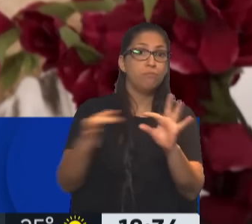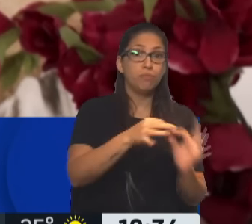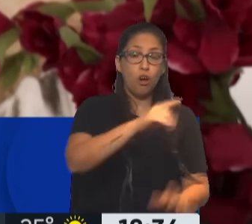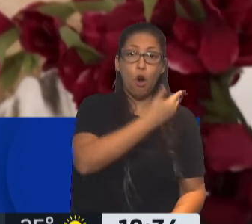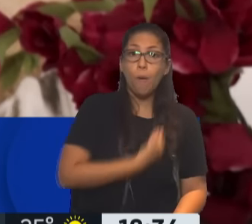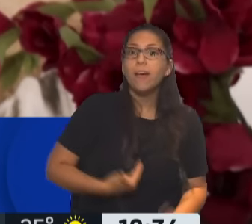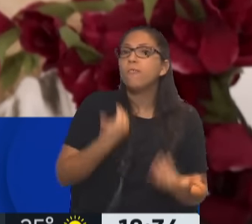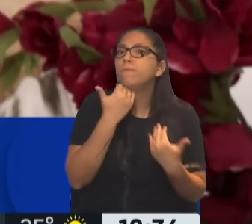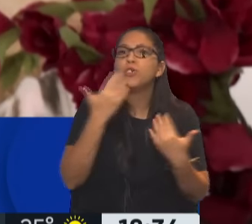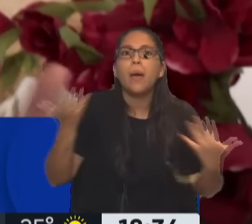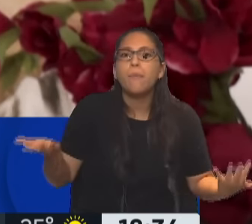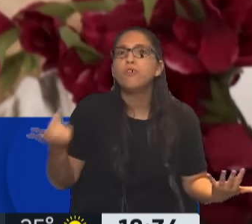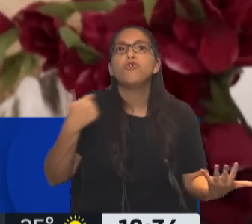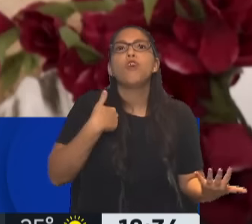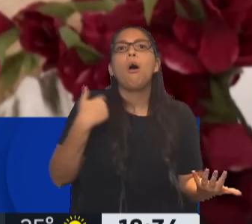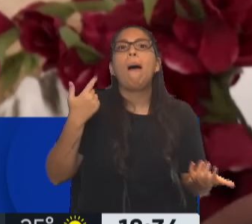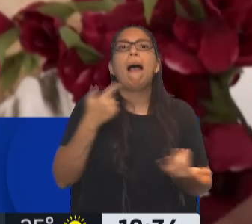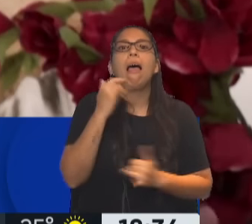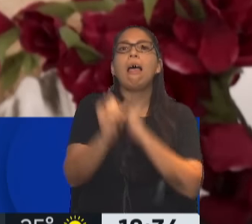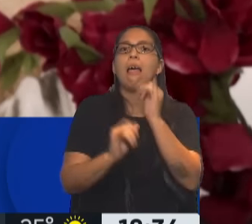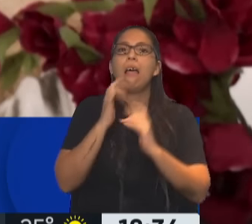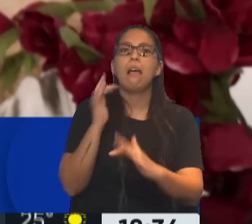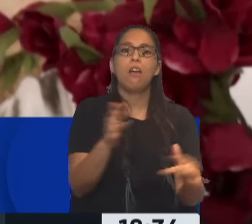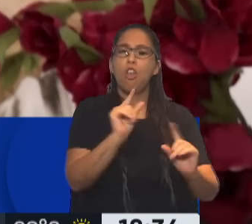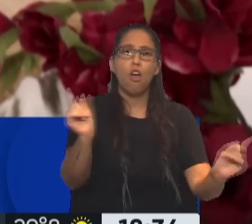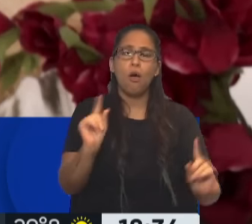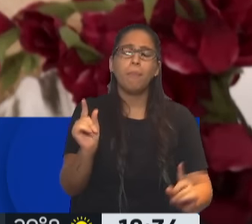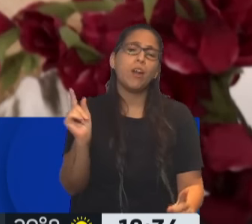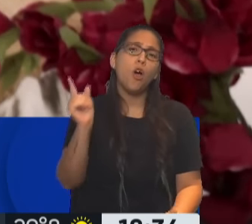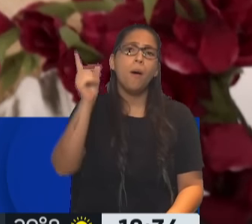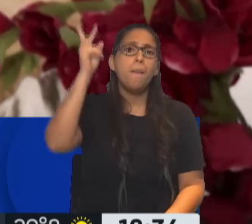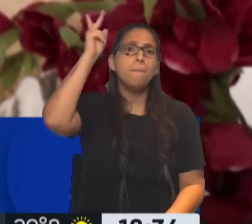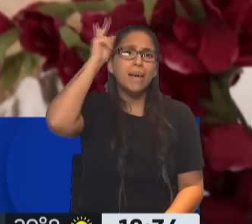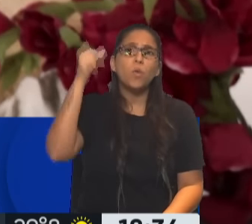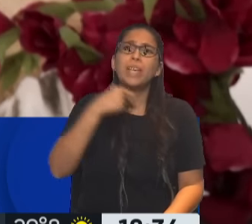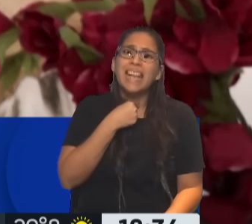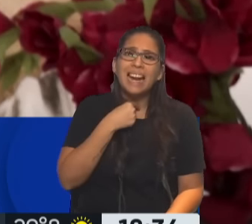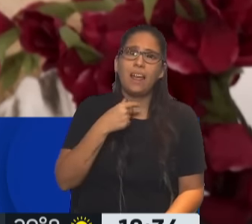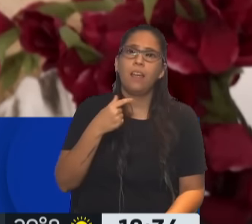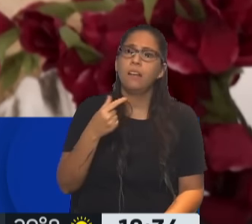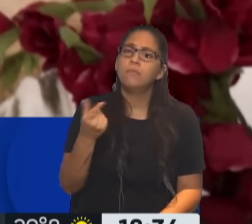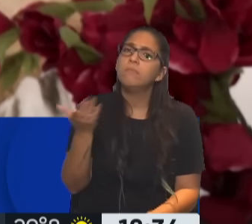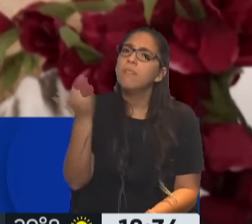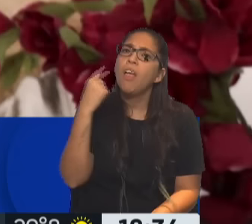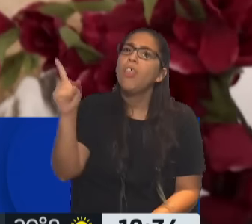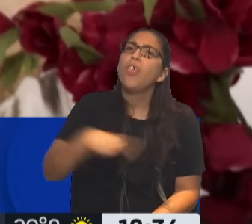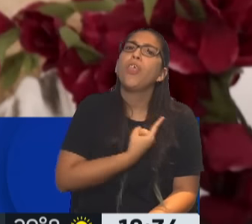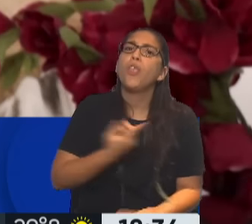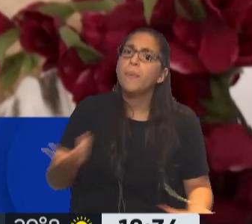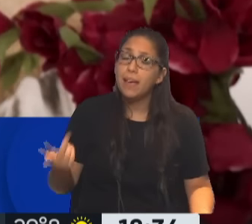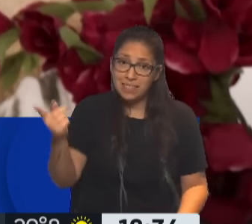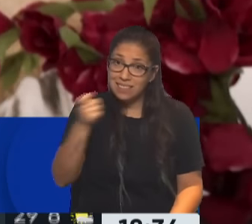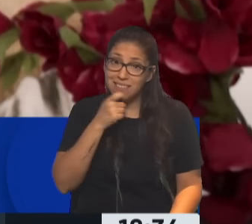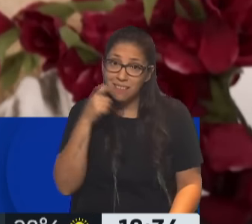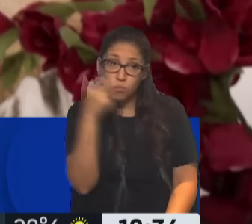quiero especular. Lo único que quiere el Perú hace 18 días es que ella responda de dónde salieron. Y si ella no puede responder